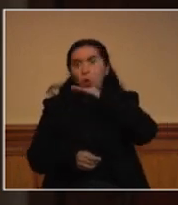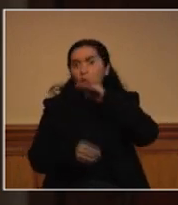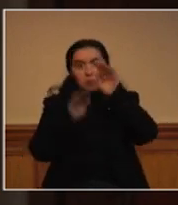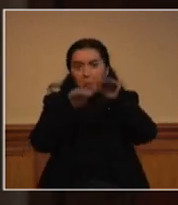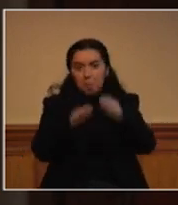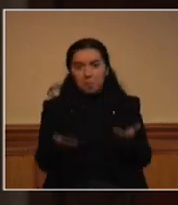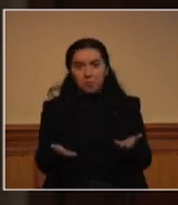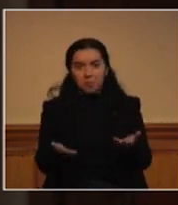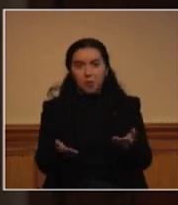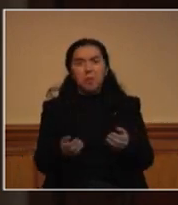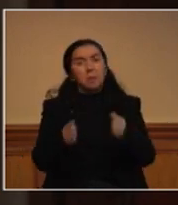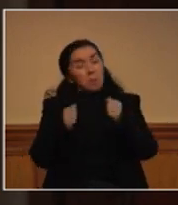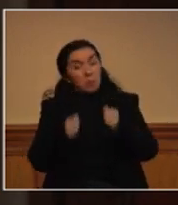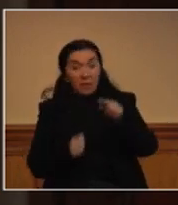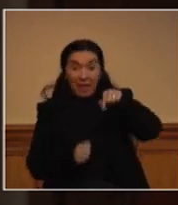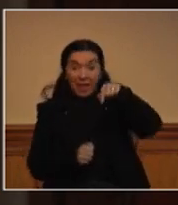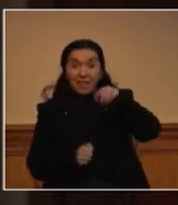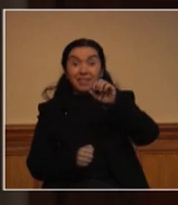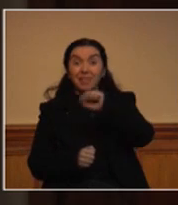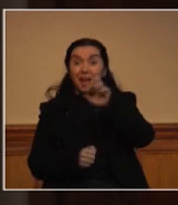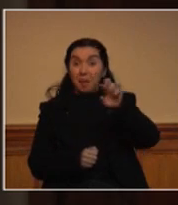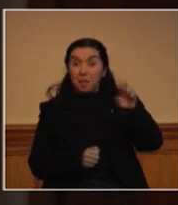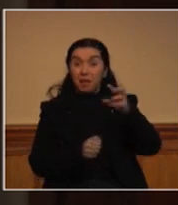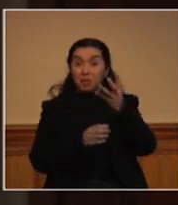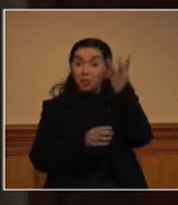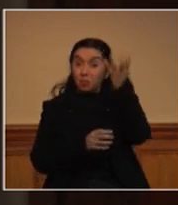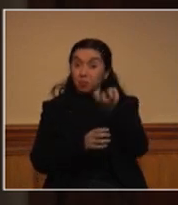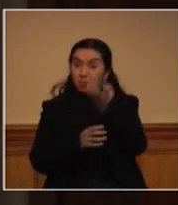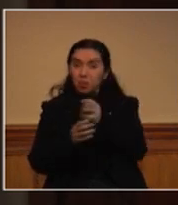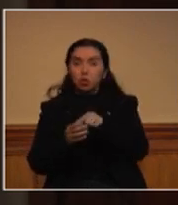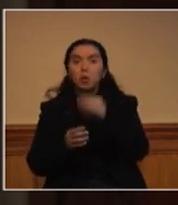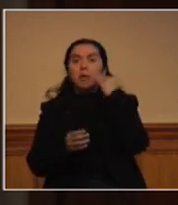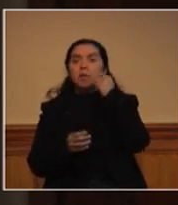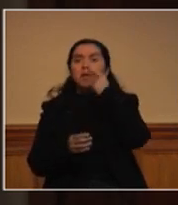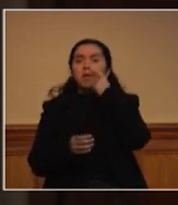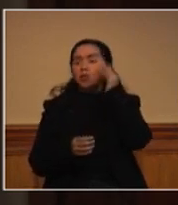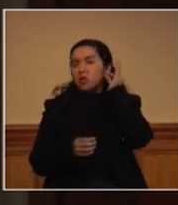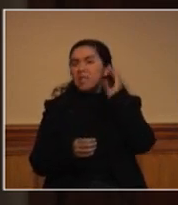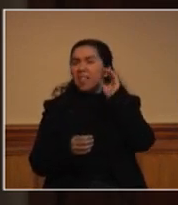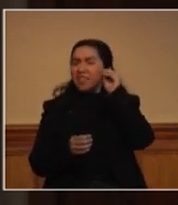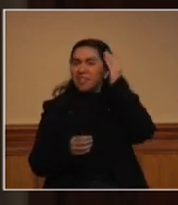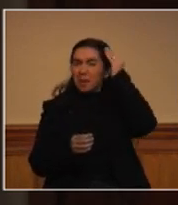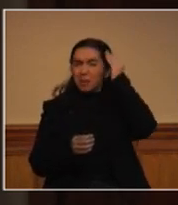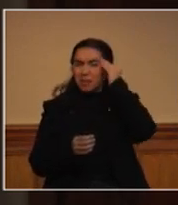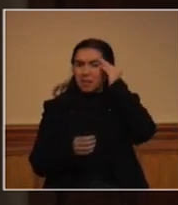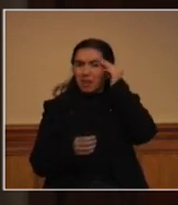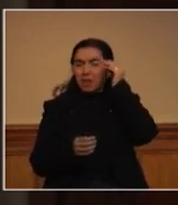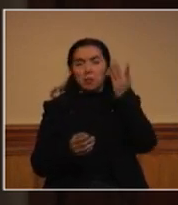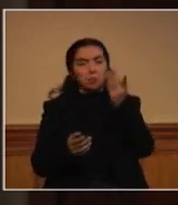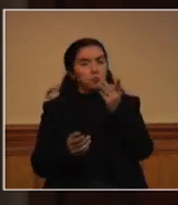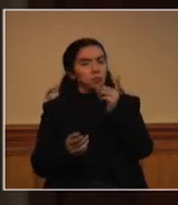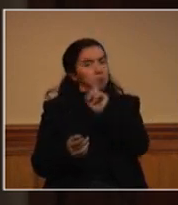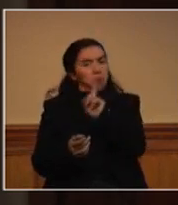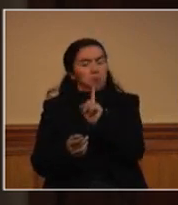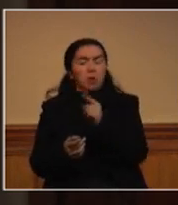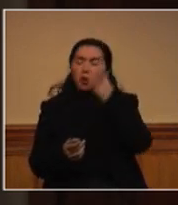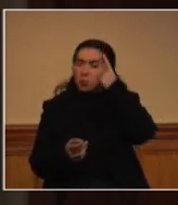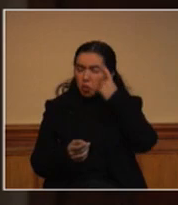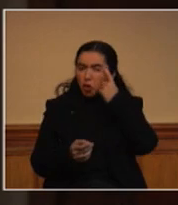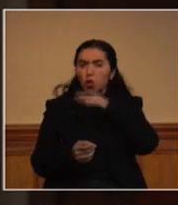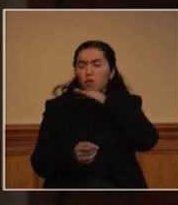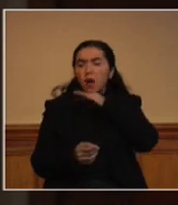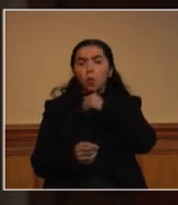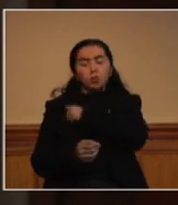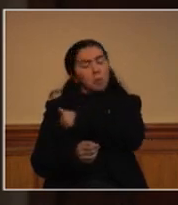que esta aplicación no solamente sea para niños y niñas con discapacidad intelectual, sino que va a servir